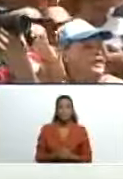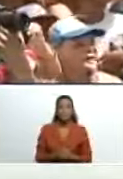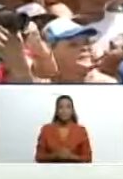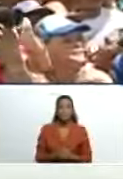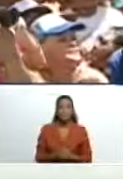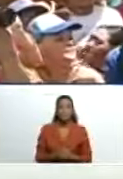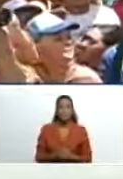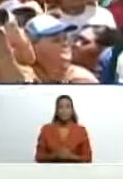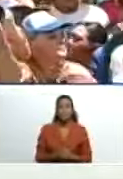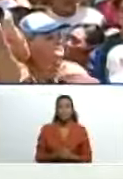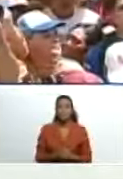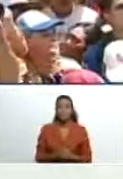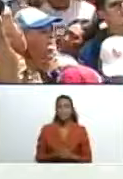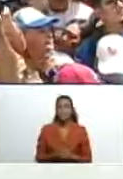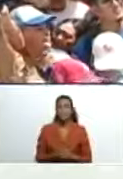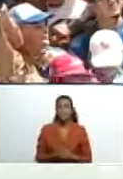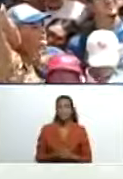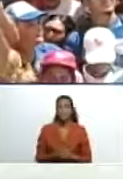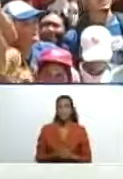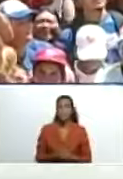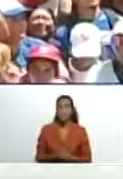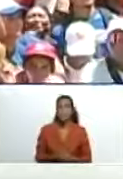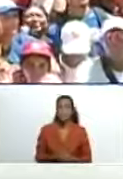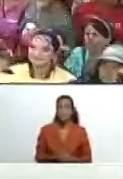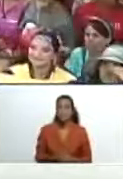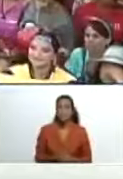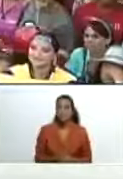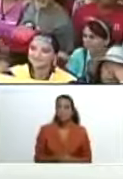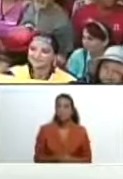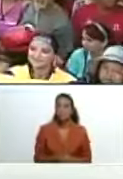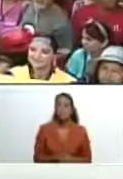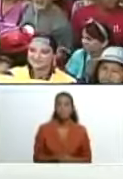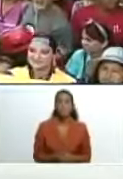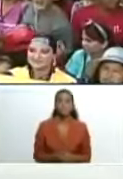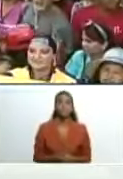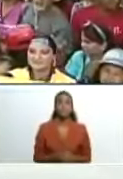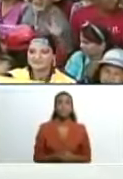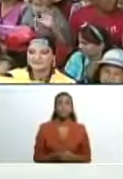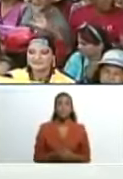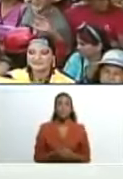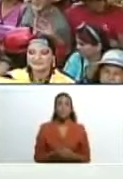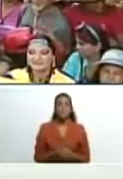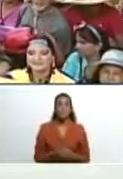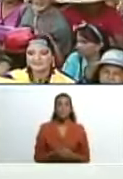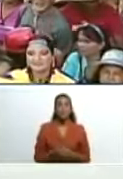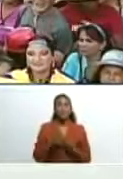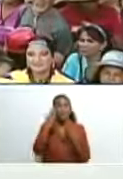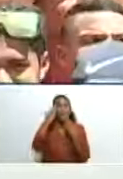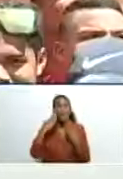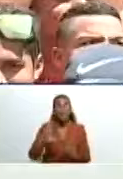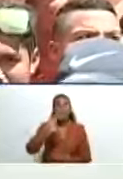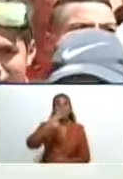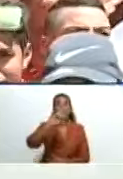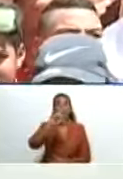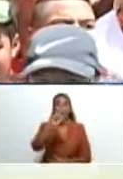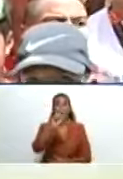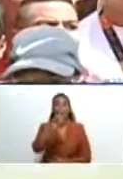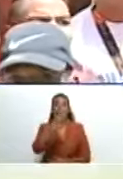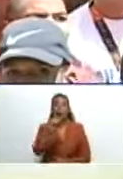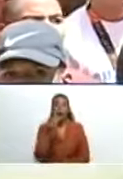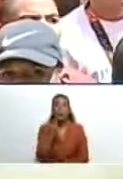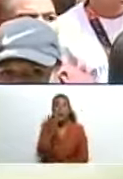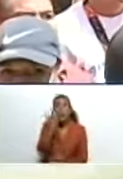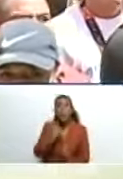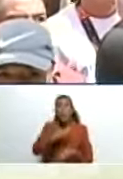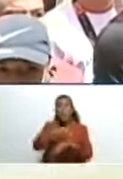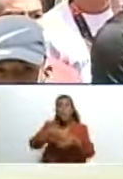Bueno, Clara, ¿Cómo ha estado el día de movilización, de